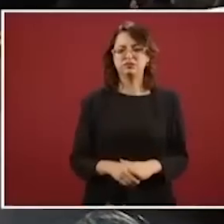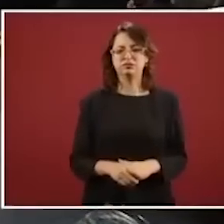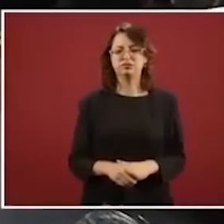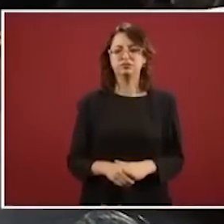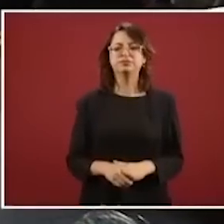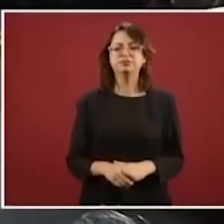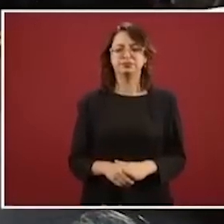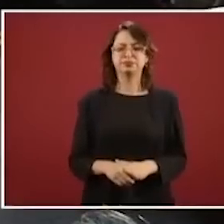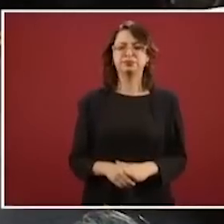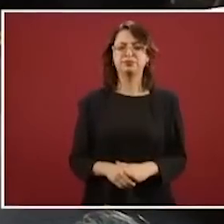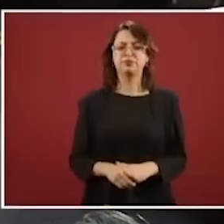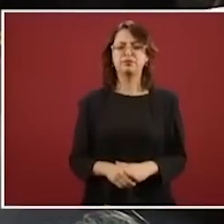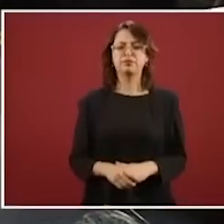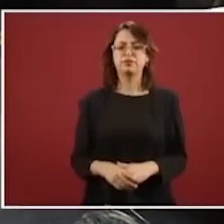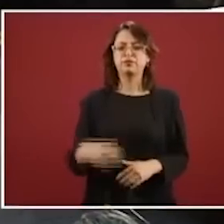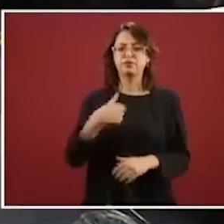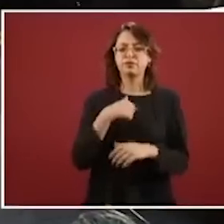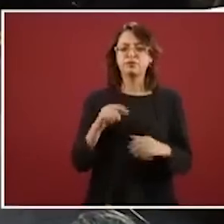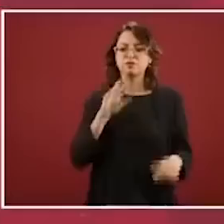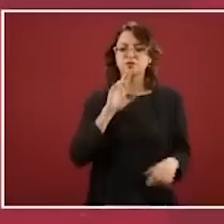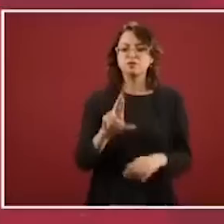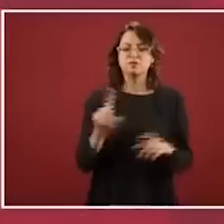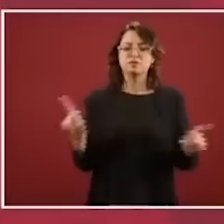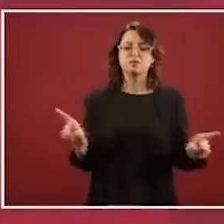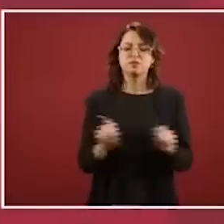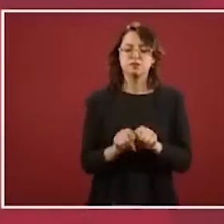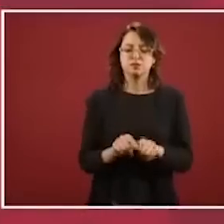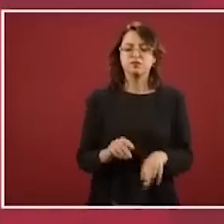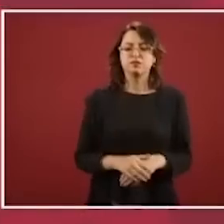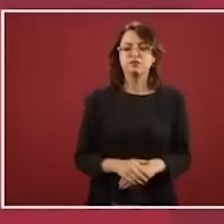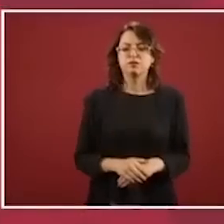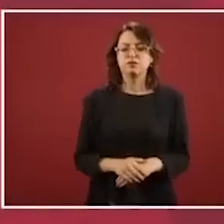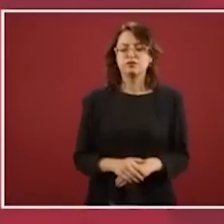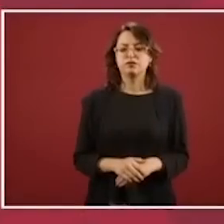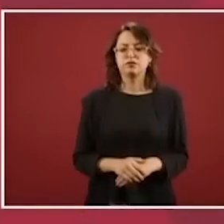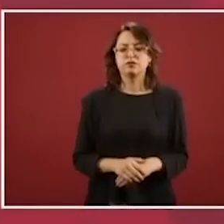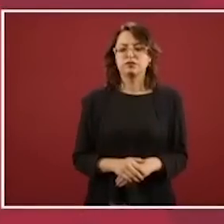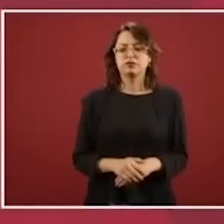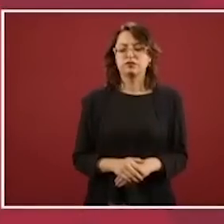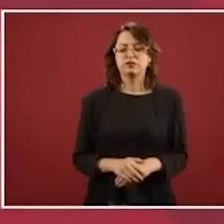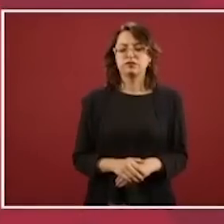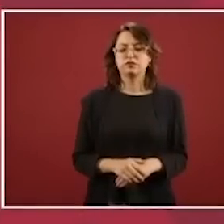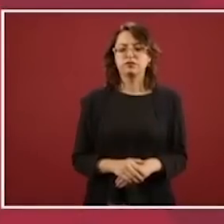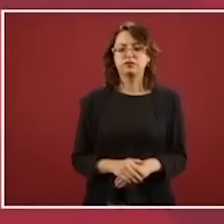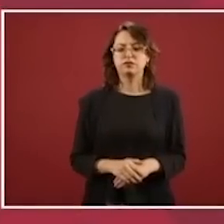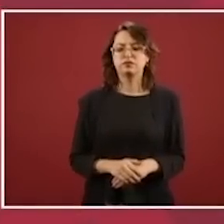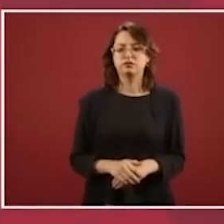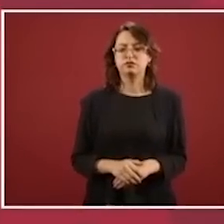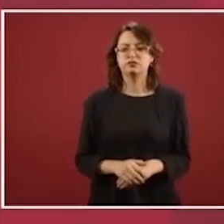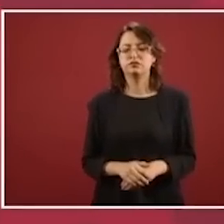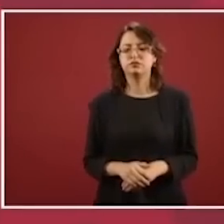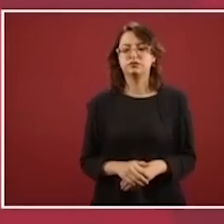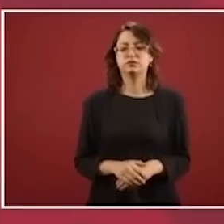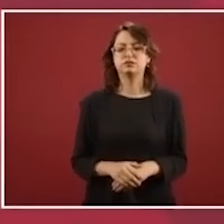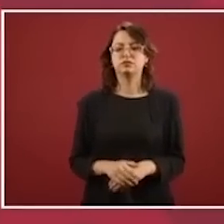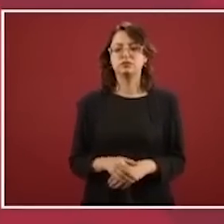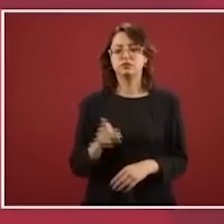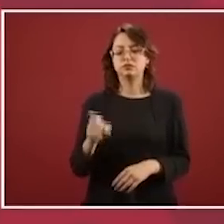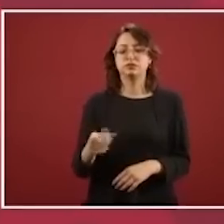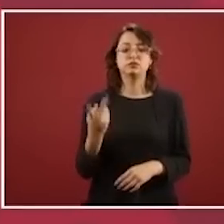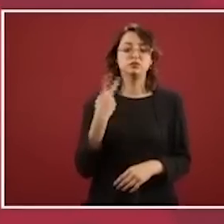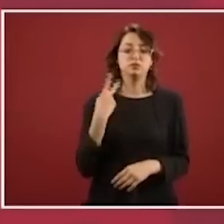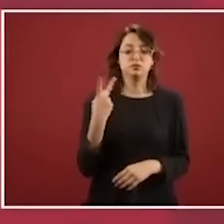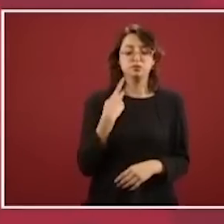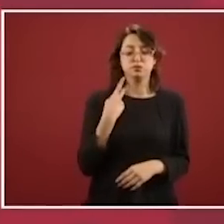Con mucho gusto, soy breve. Bueno, le corresponde a la Secretaría de Gobernación vía el INAMI el fijar esa política, no